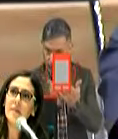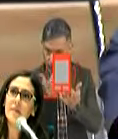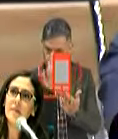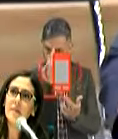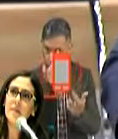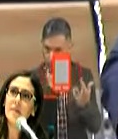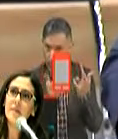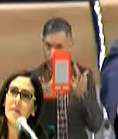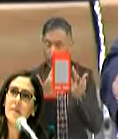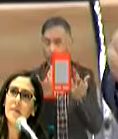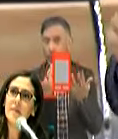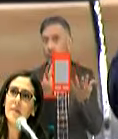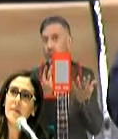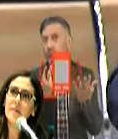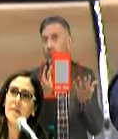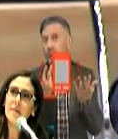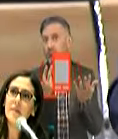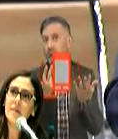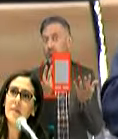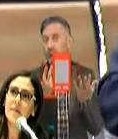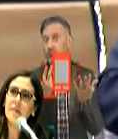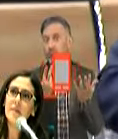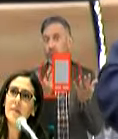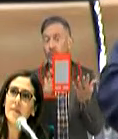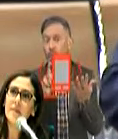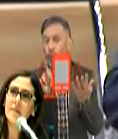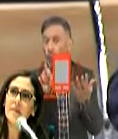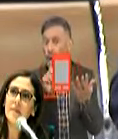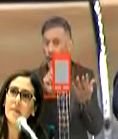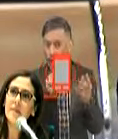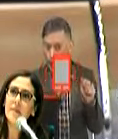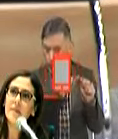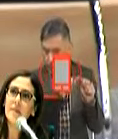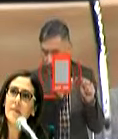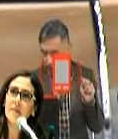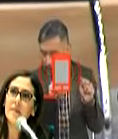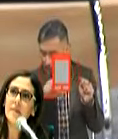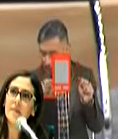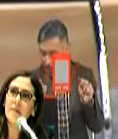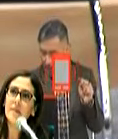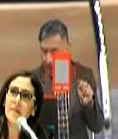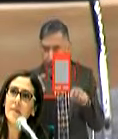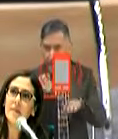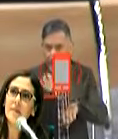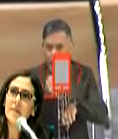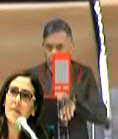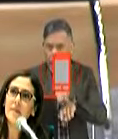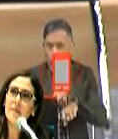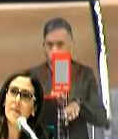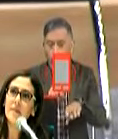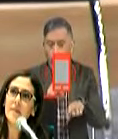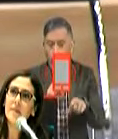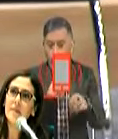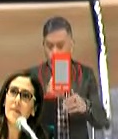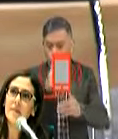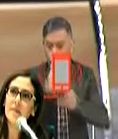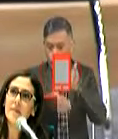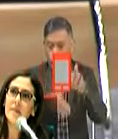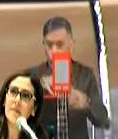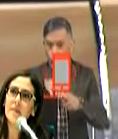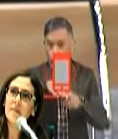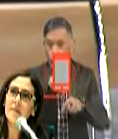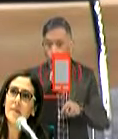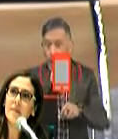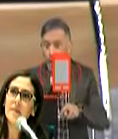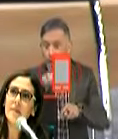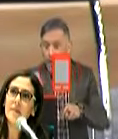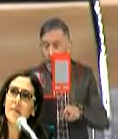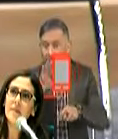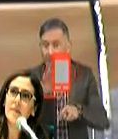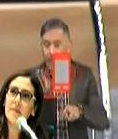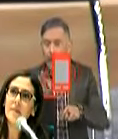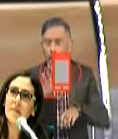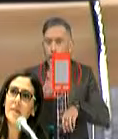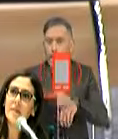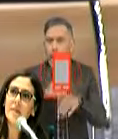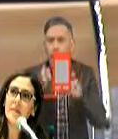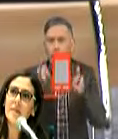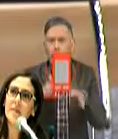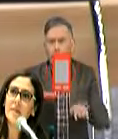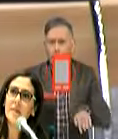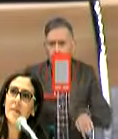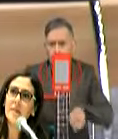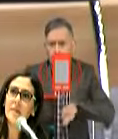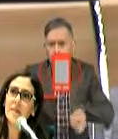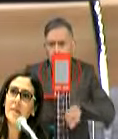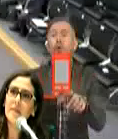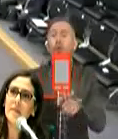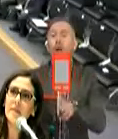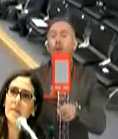temas electorales, pues justo porque lo que debemos de cuidar es la equidad, que quienes contiendan, contiendan entre ellos